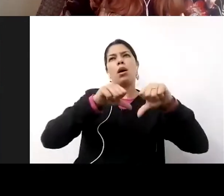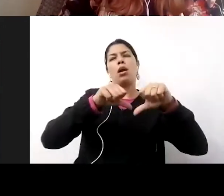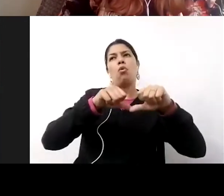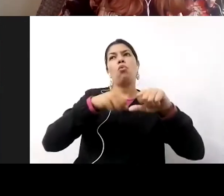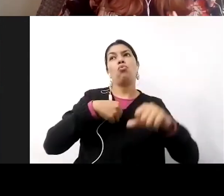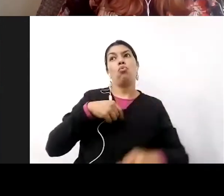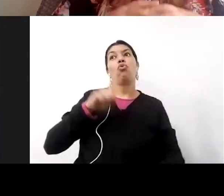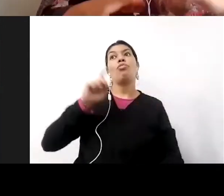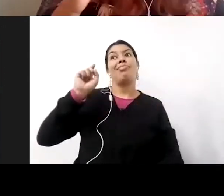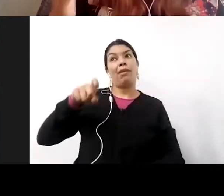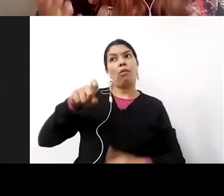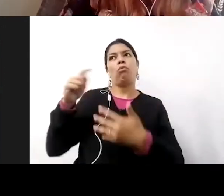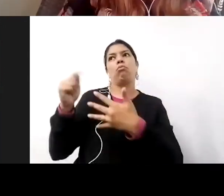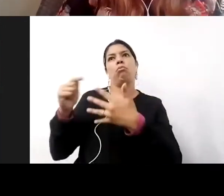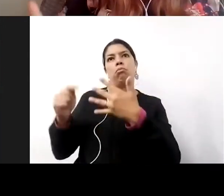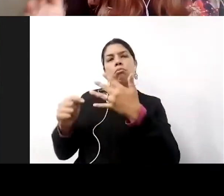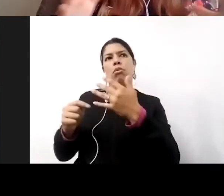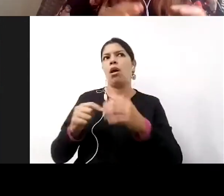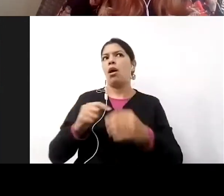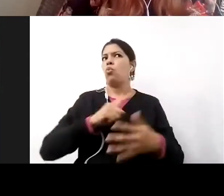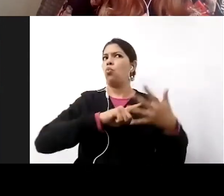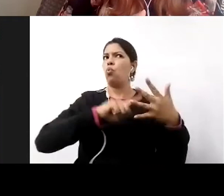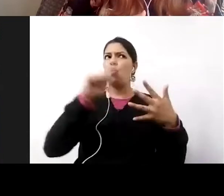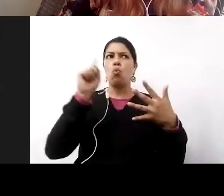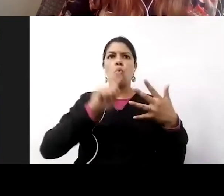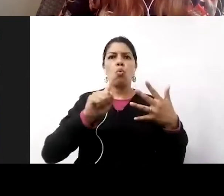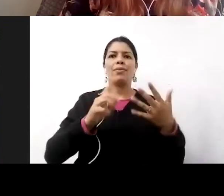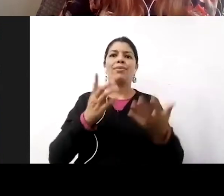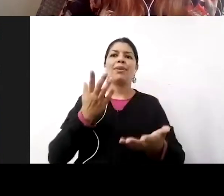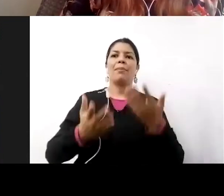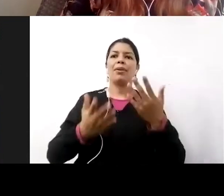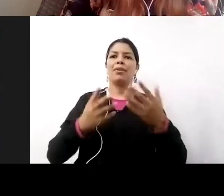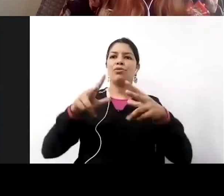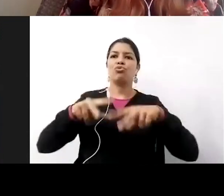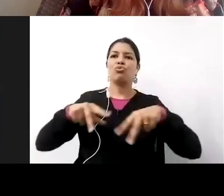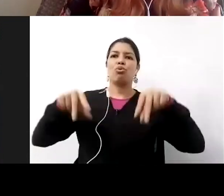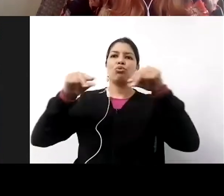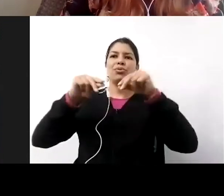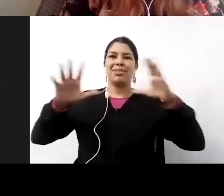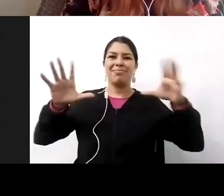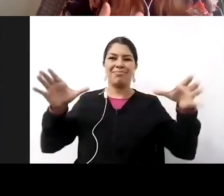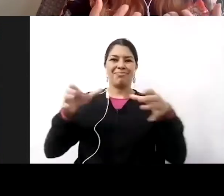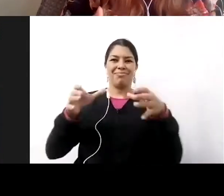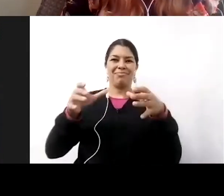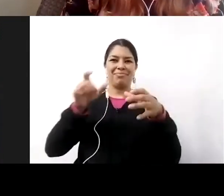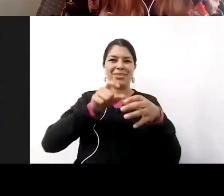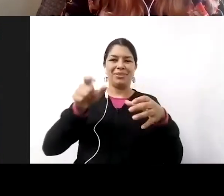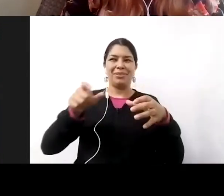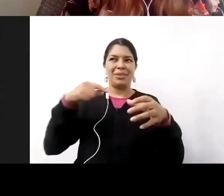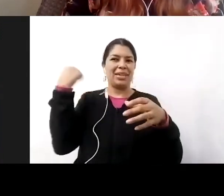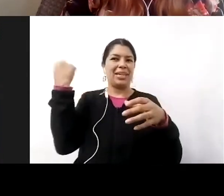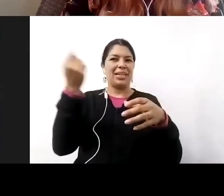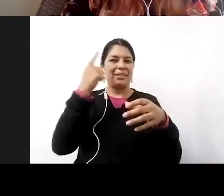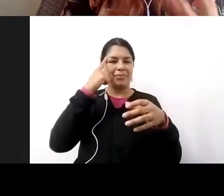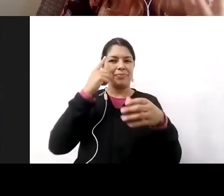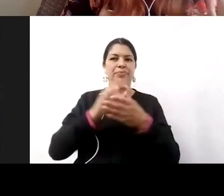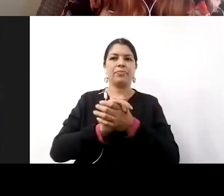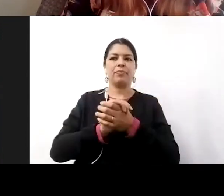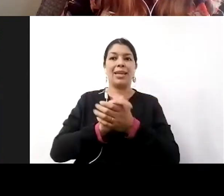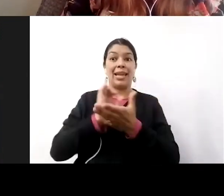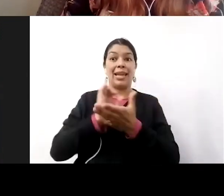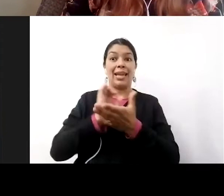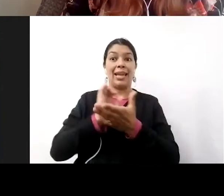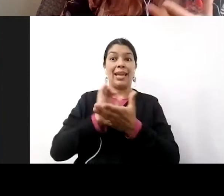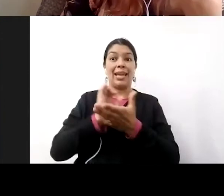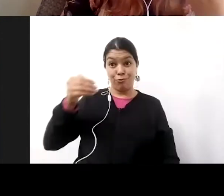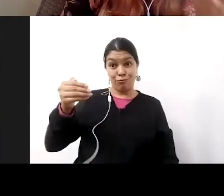acuerdo con los límites que a nivel social se establecen, ¿sí? Además de empezar a entender que cada cosa